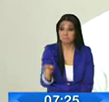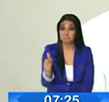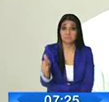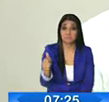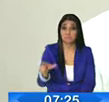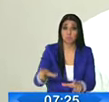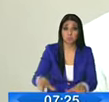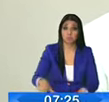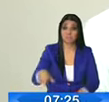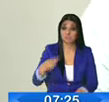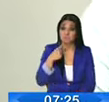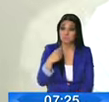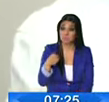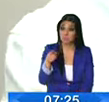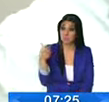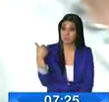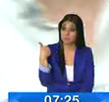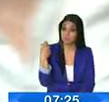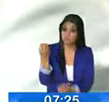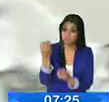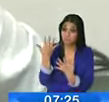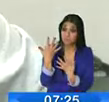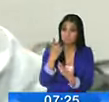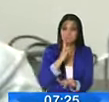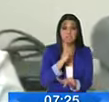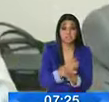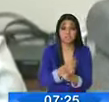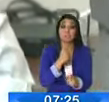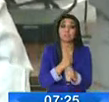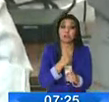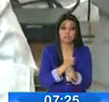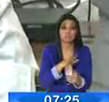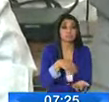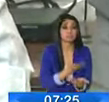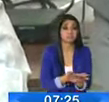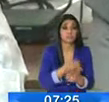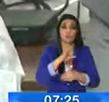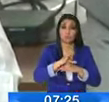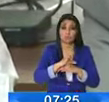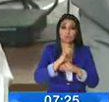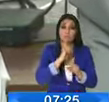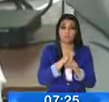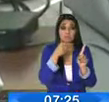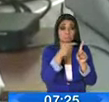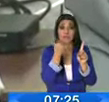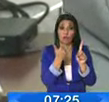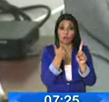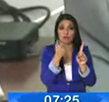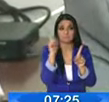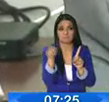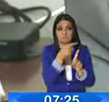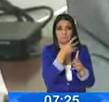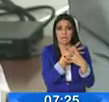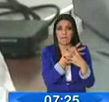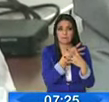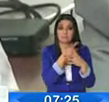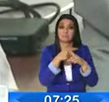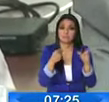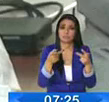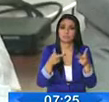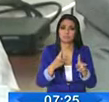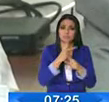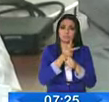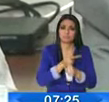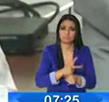que estén en información y efectivamente hay una orden de prisión preventiva en contra de fernando pero también existen medidas cautelares